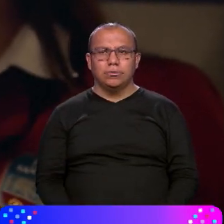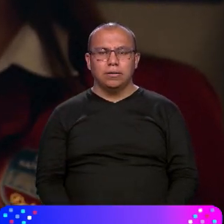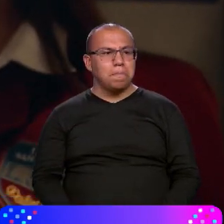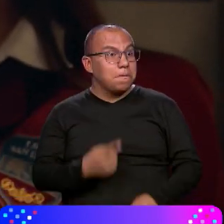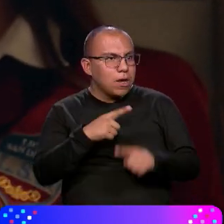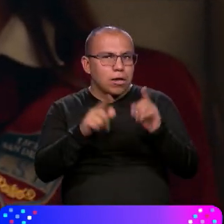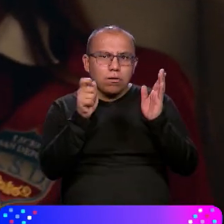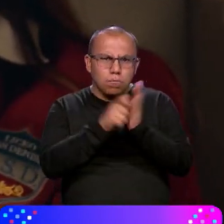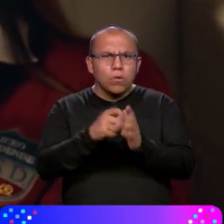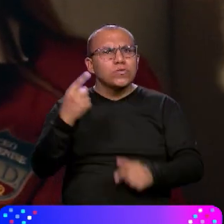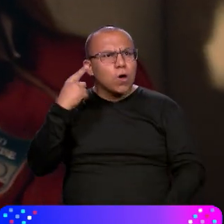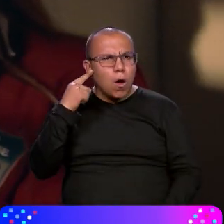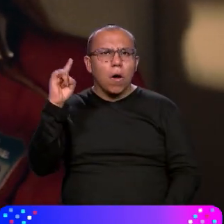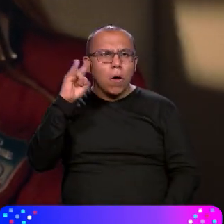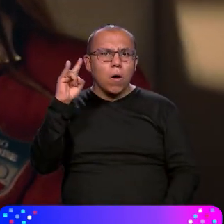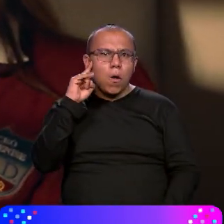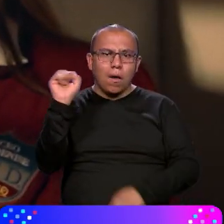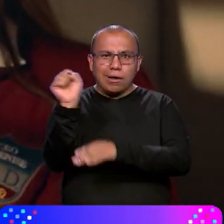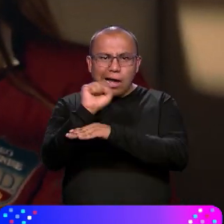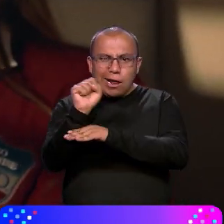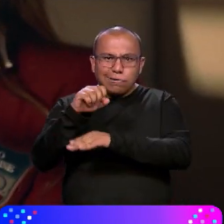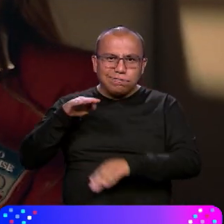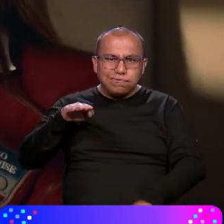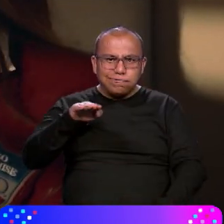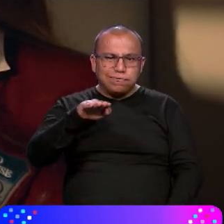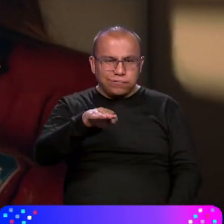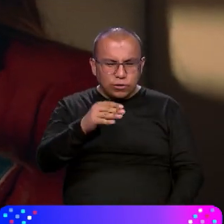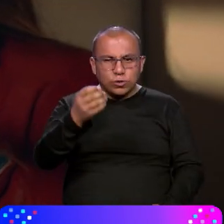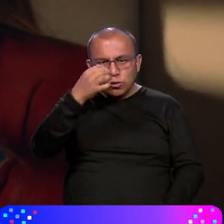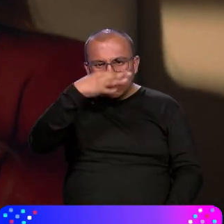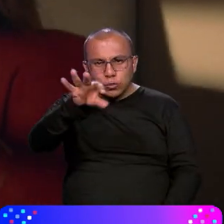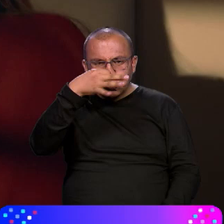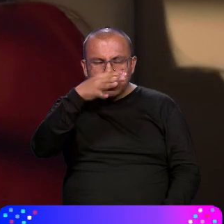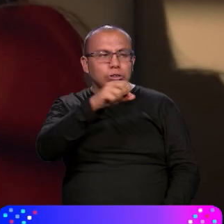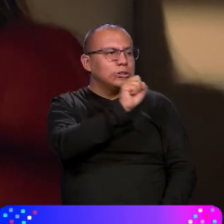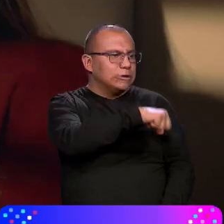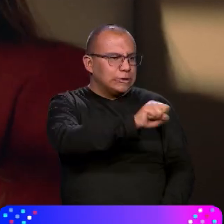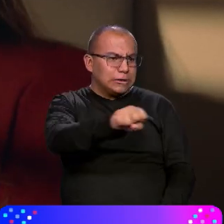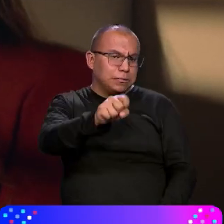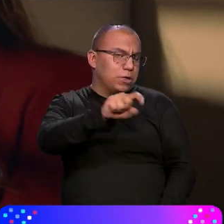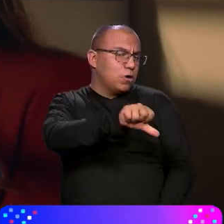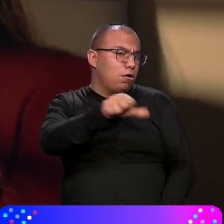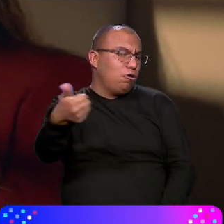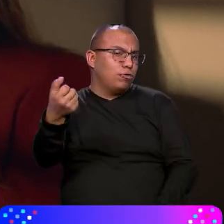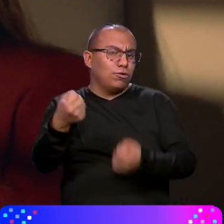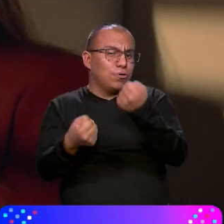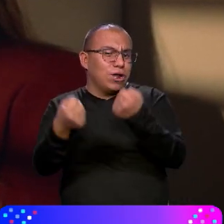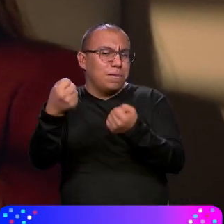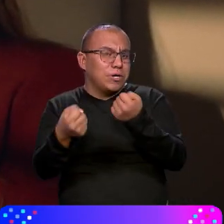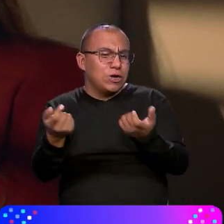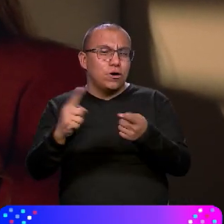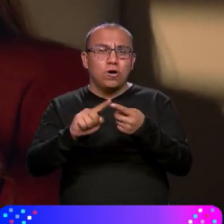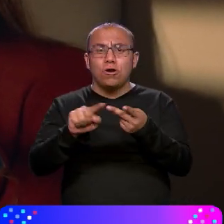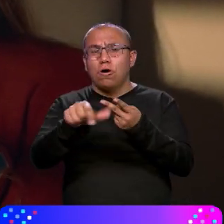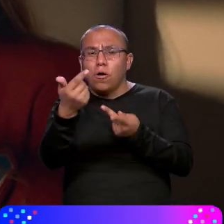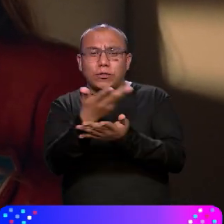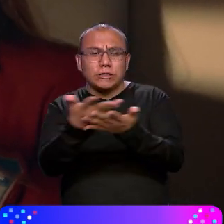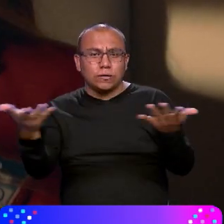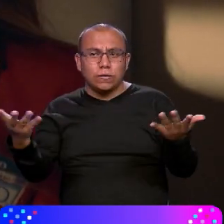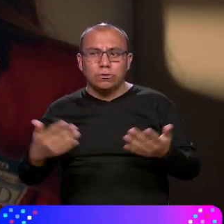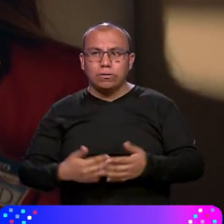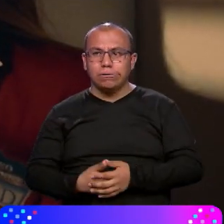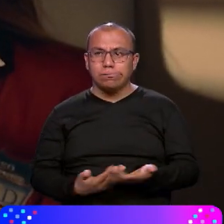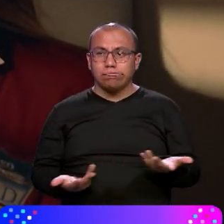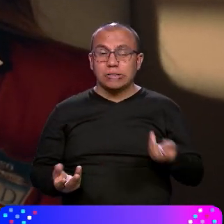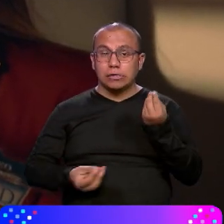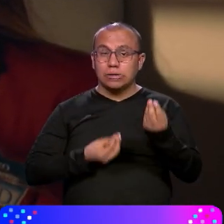Pero igual todos oímos pasar el camión de la basura, ¿o no? Sí, pero puede haber sido otro camión, ¿no? De cualquier otra cosa. O sea que